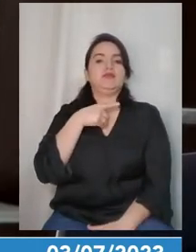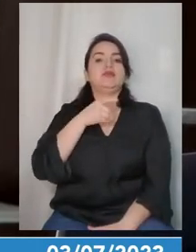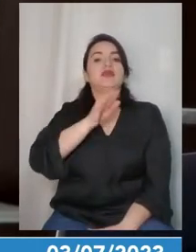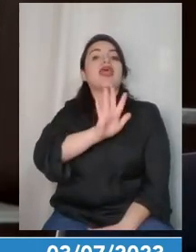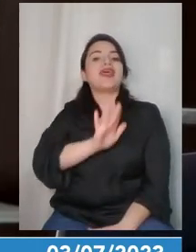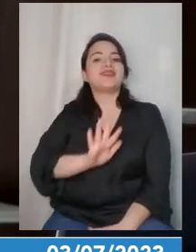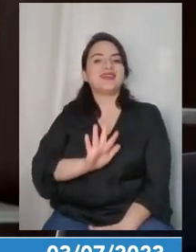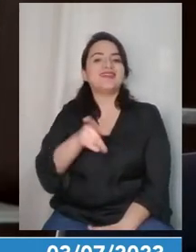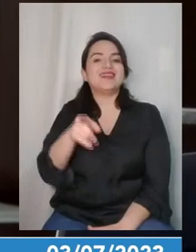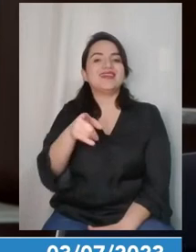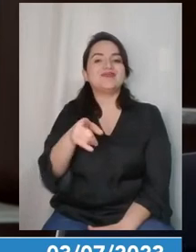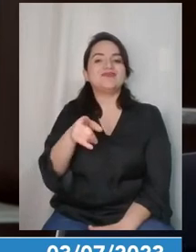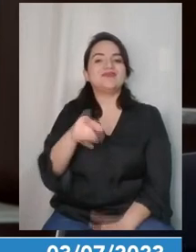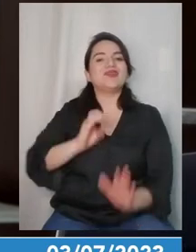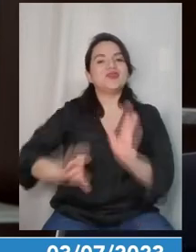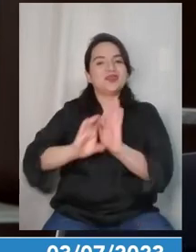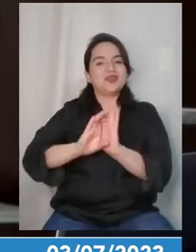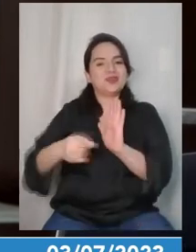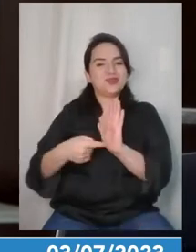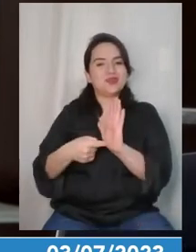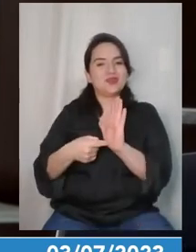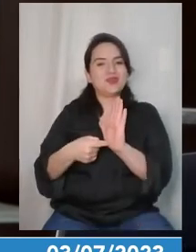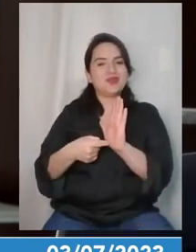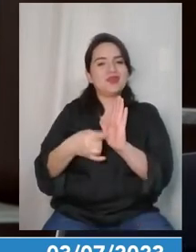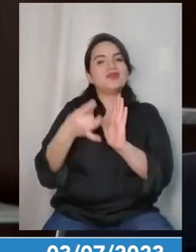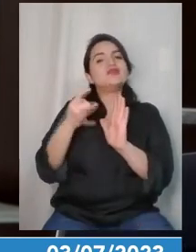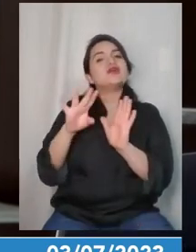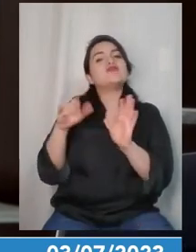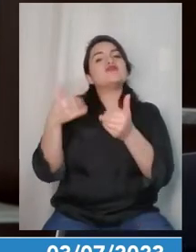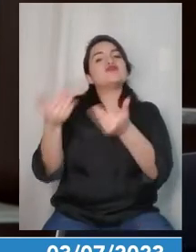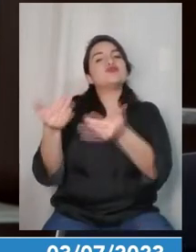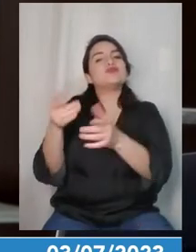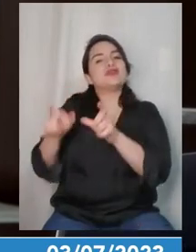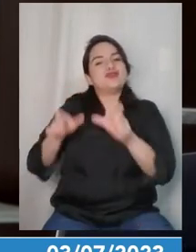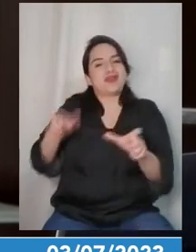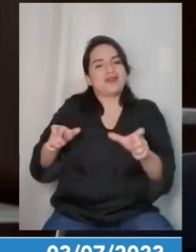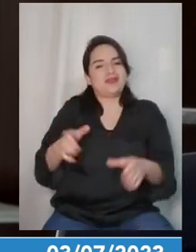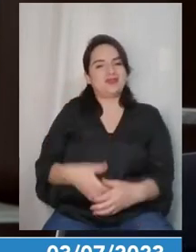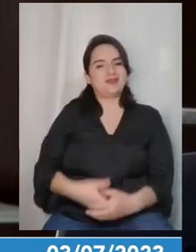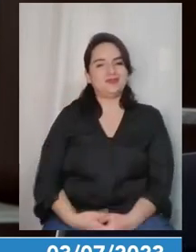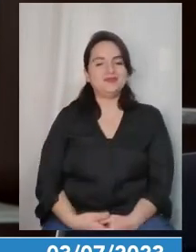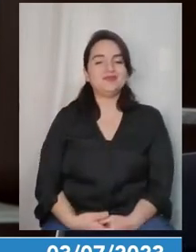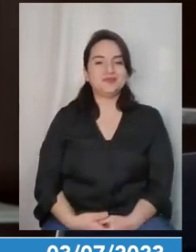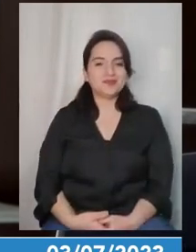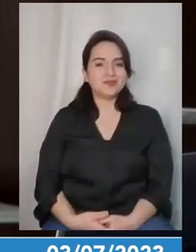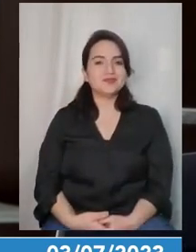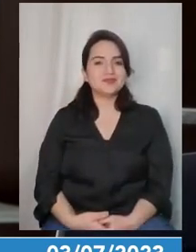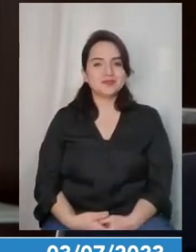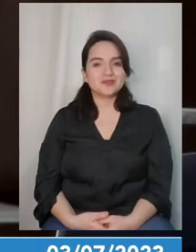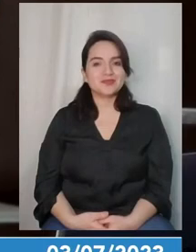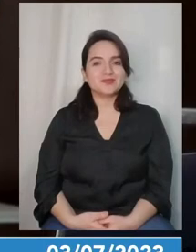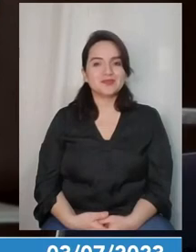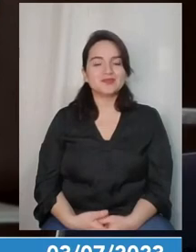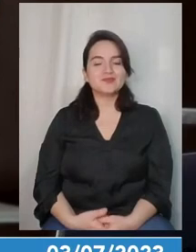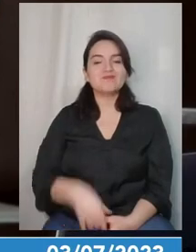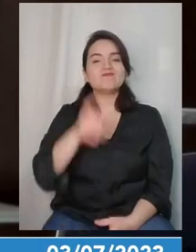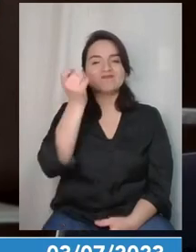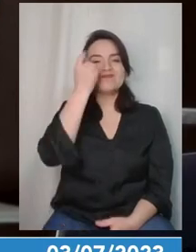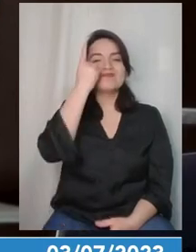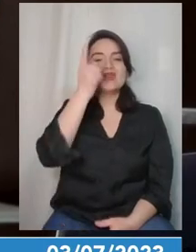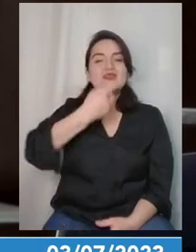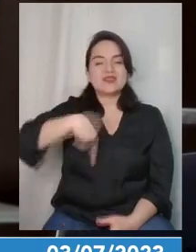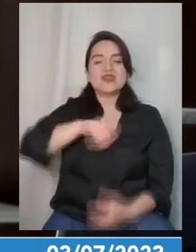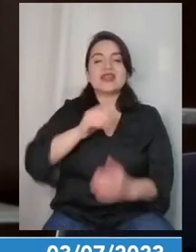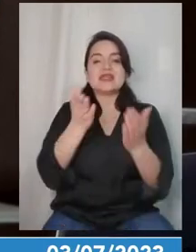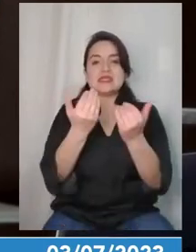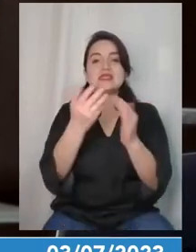constitucional sabemos que se ha otorgado solamente a las personas. Entonces, entendiendo que necesitamos una norma constitucional